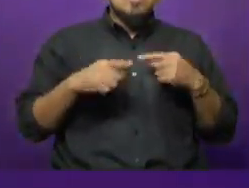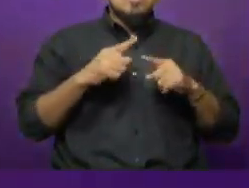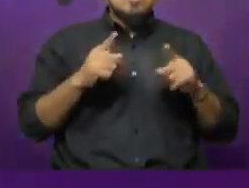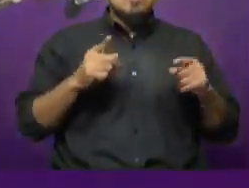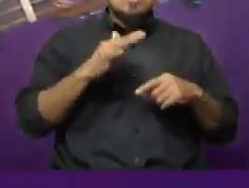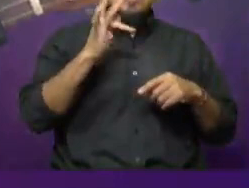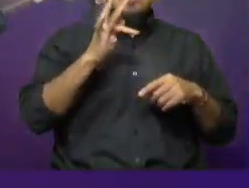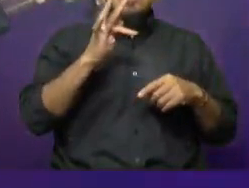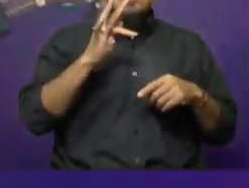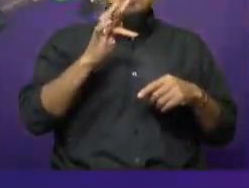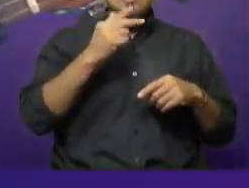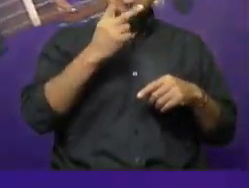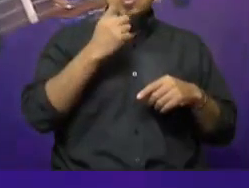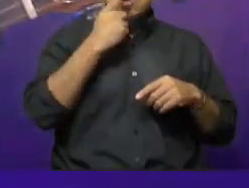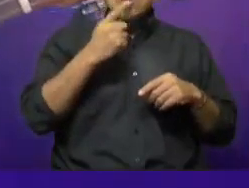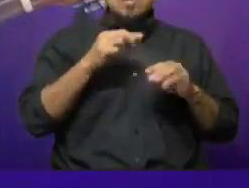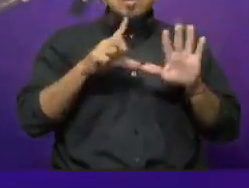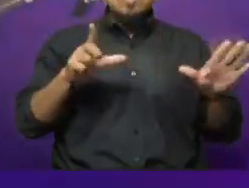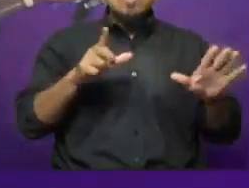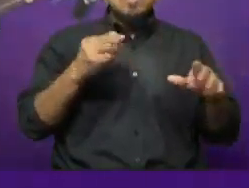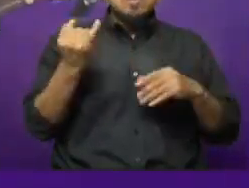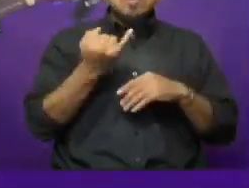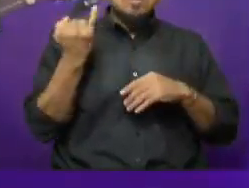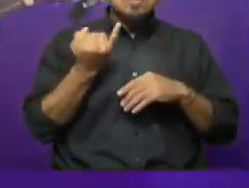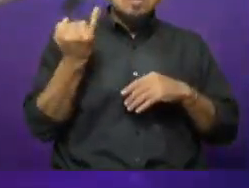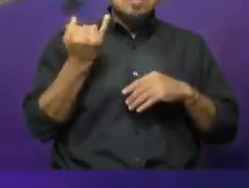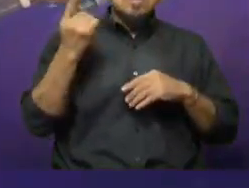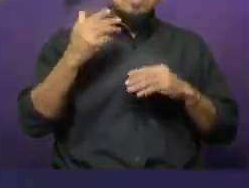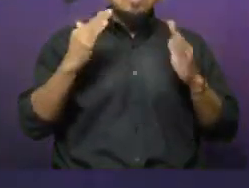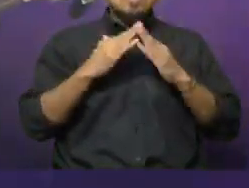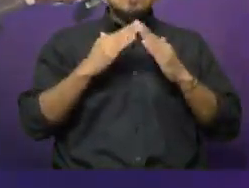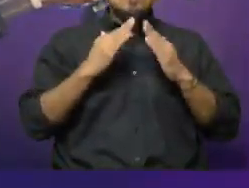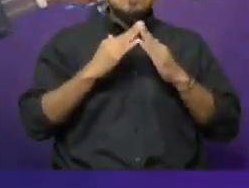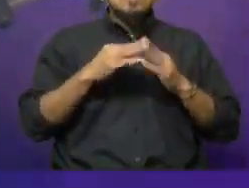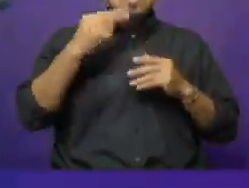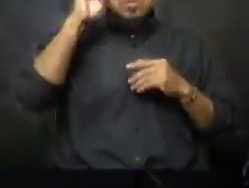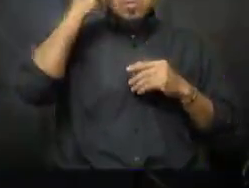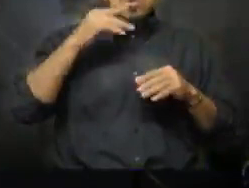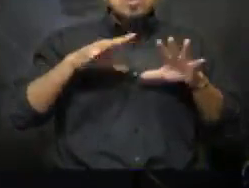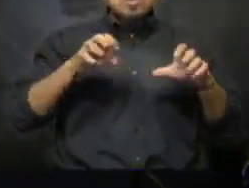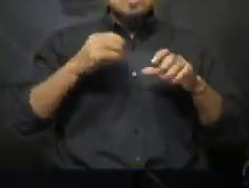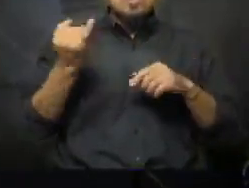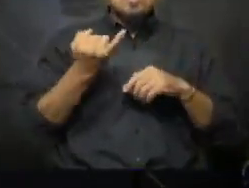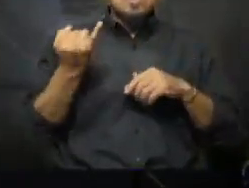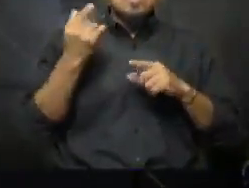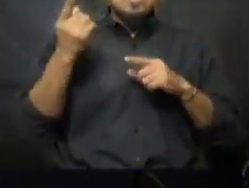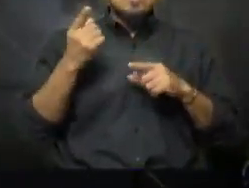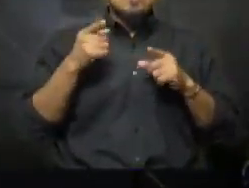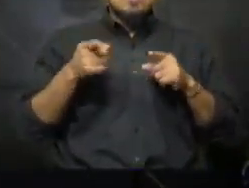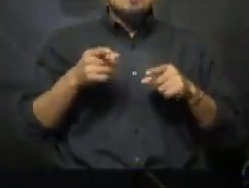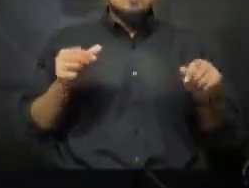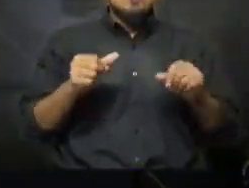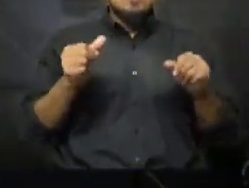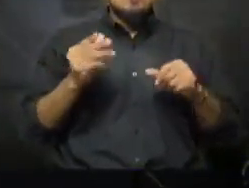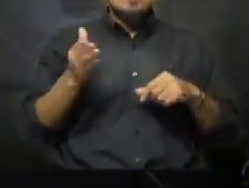flamenco. En 2017 me voy a producir un disco a Italia, a la casa de Nati Meyer, que es uruguaya, que vive en Italia. Sí. Y bueno, produje su primer